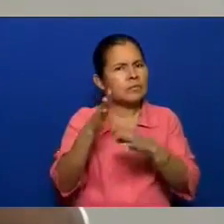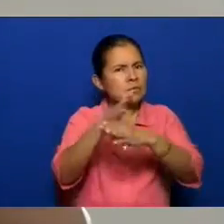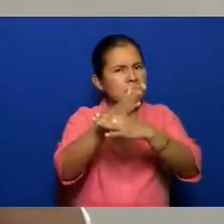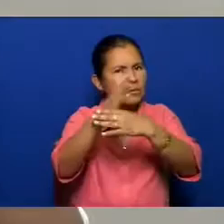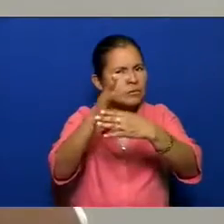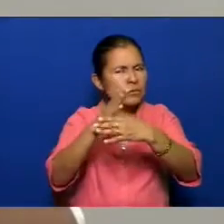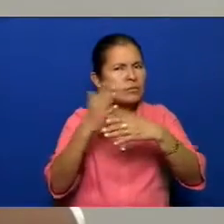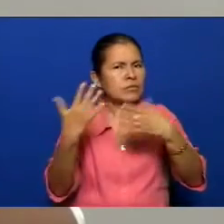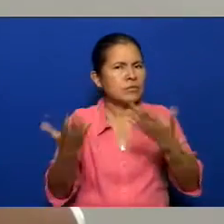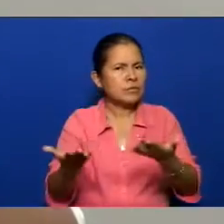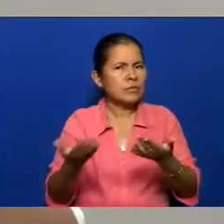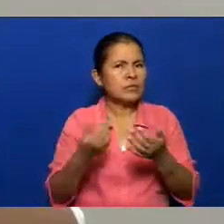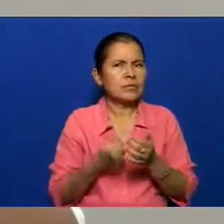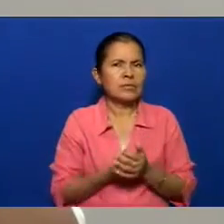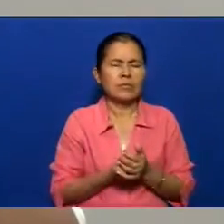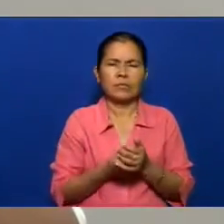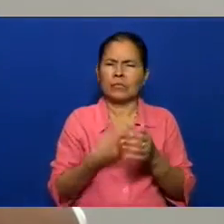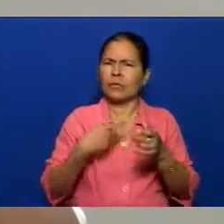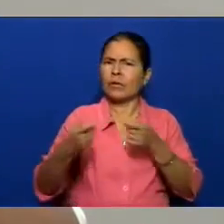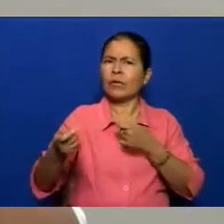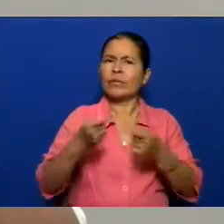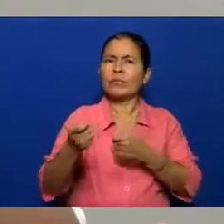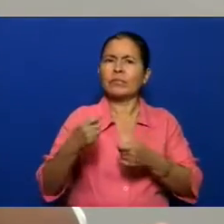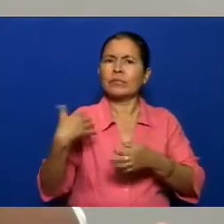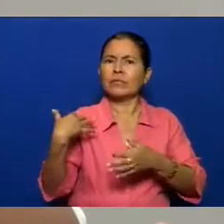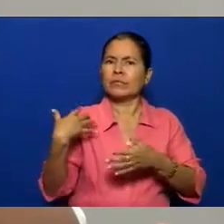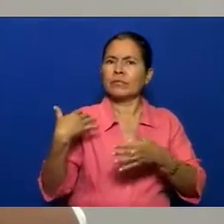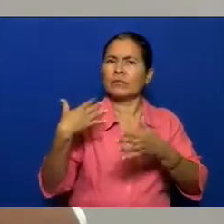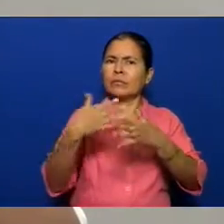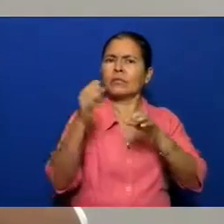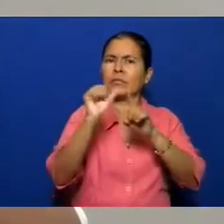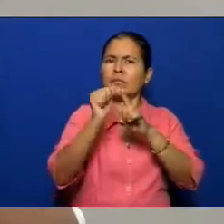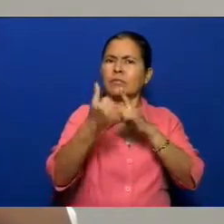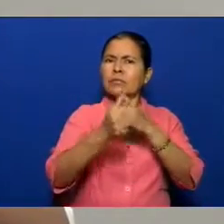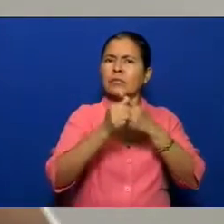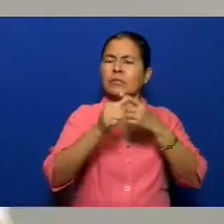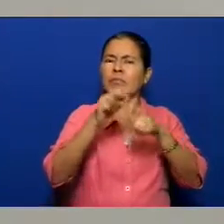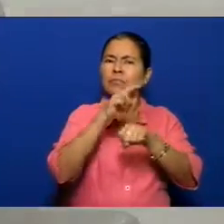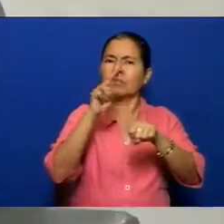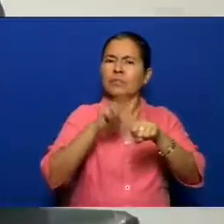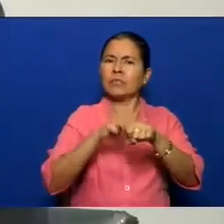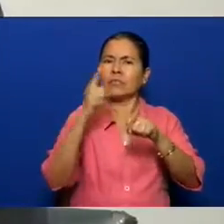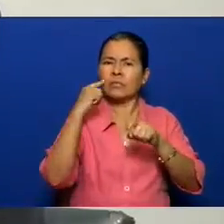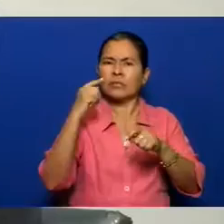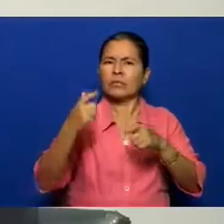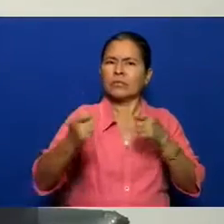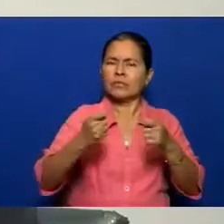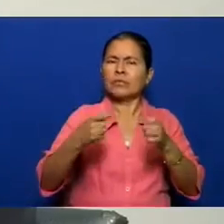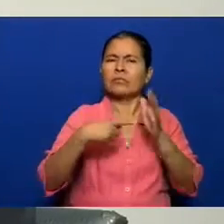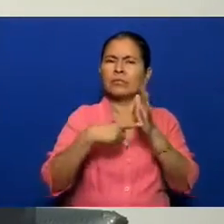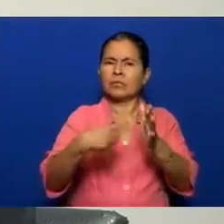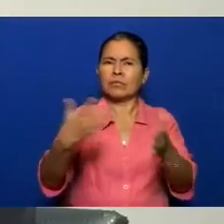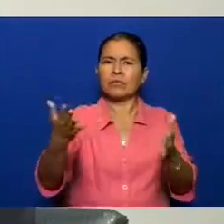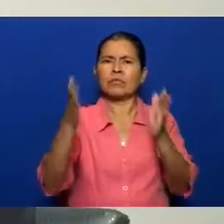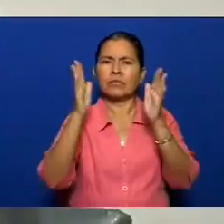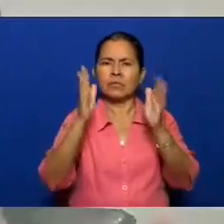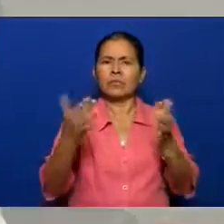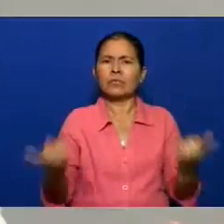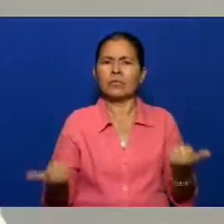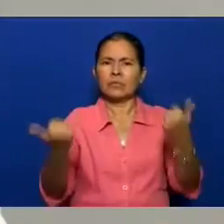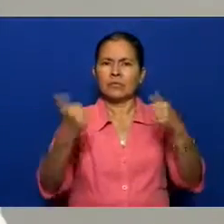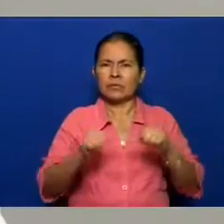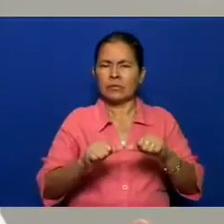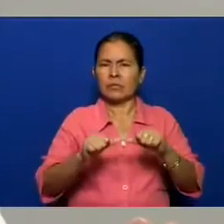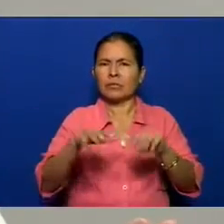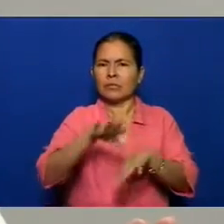diferentes mecanismos que ha venido realizando la Asamblea Nacional con respecto a la suscripción de acuerdos